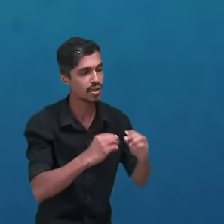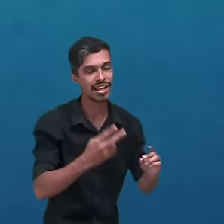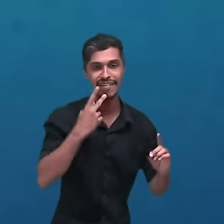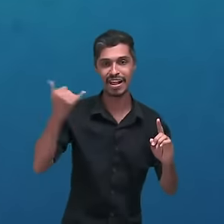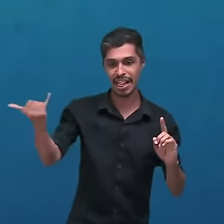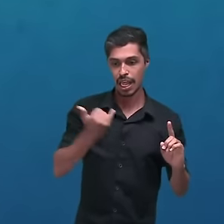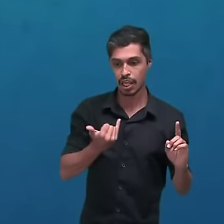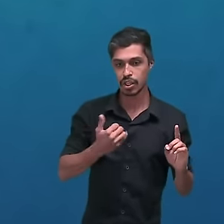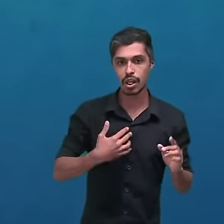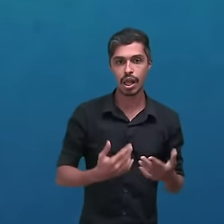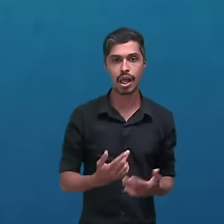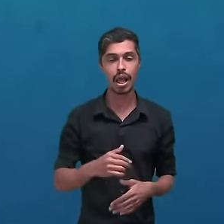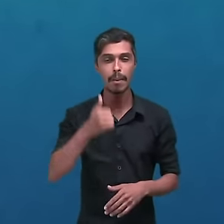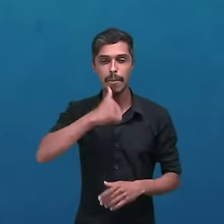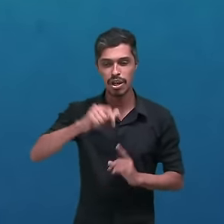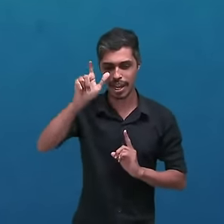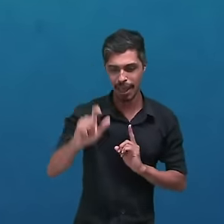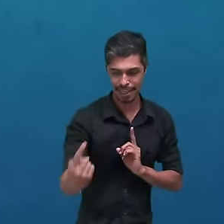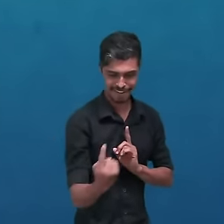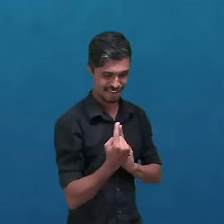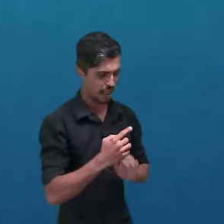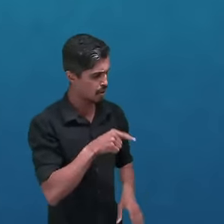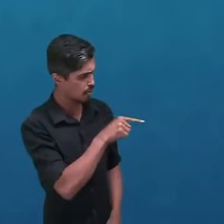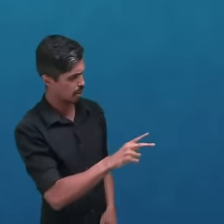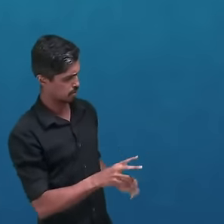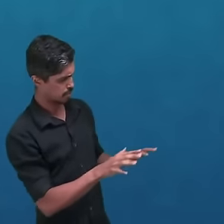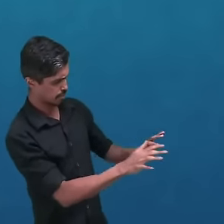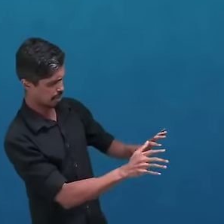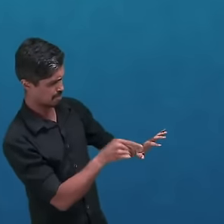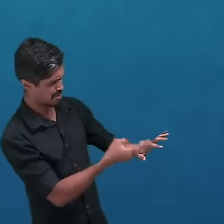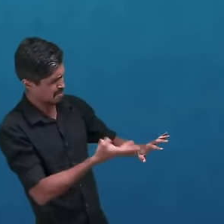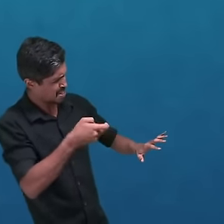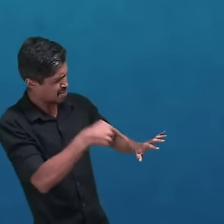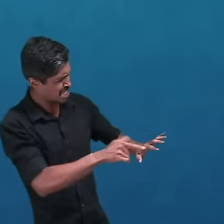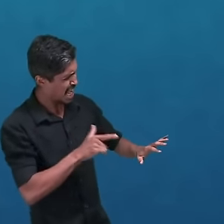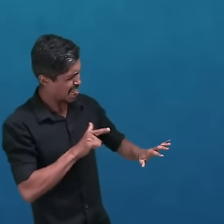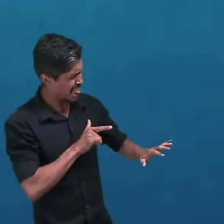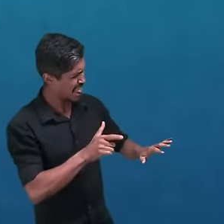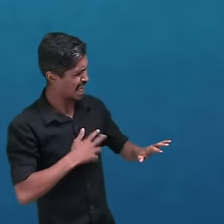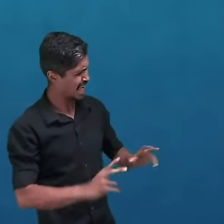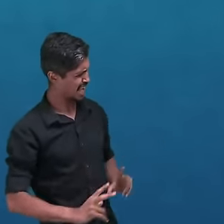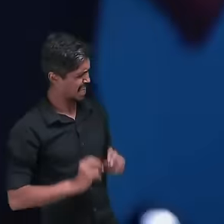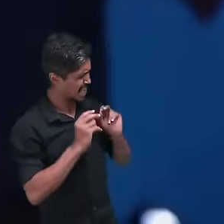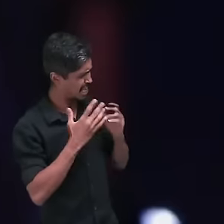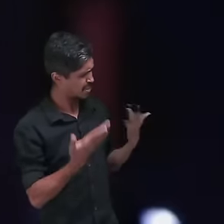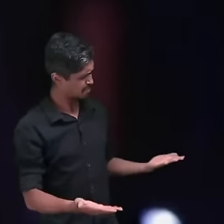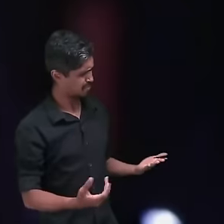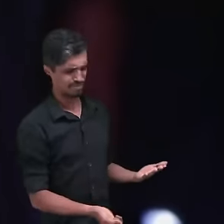lengua, colocó la mano en mi barriga y me falou: "Você tem cáncer". Yo falei: "No, tem otra profecía por ahí".